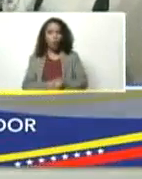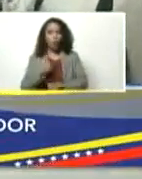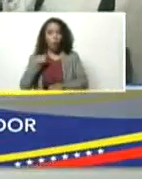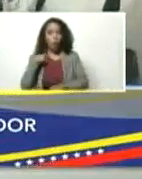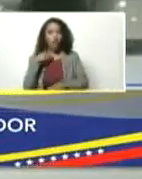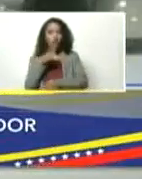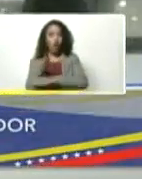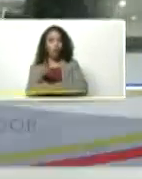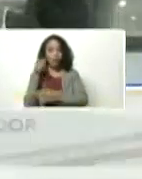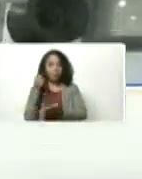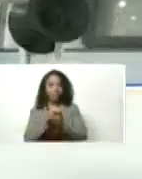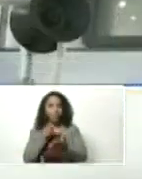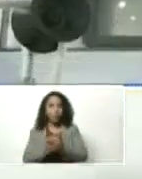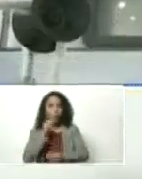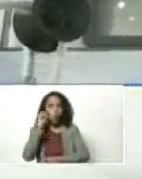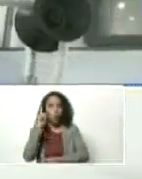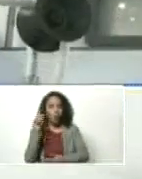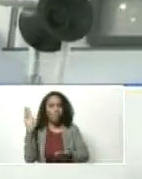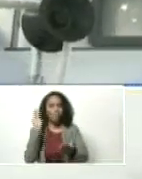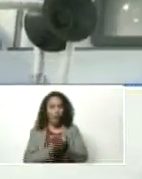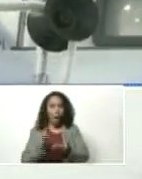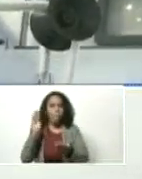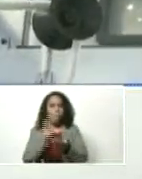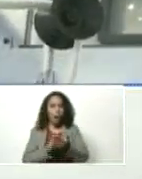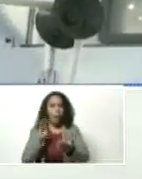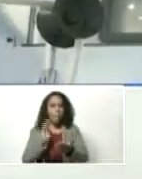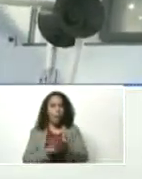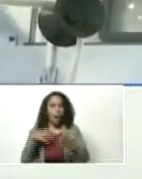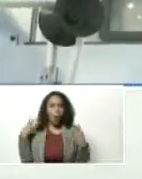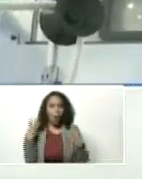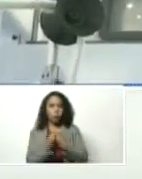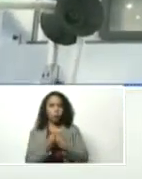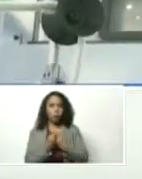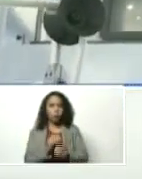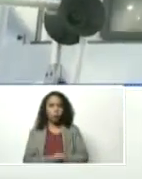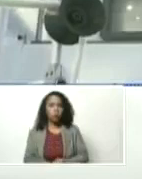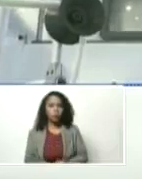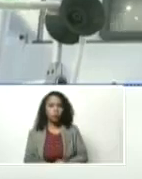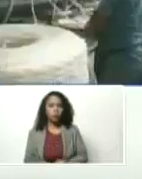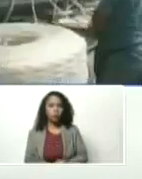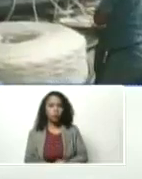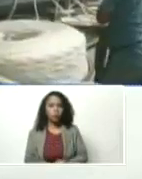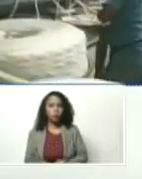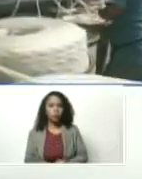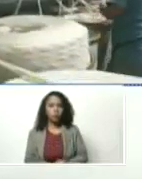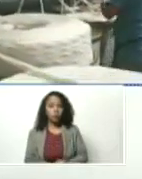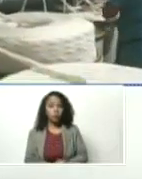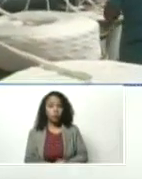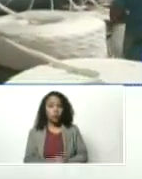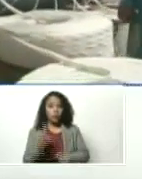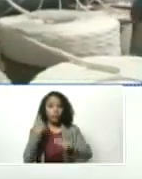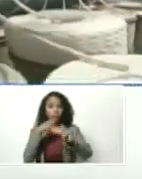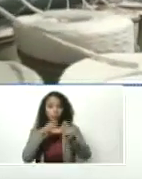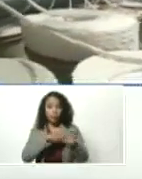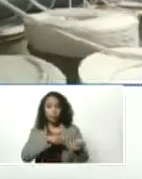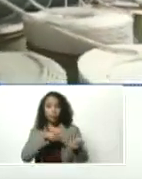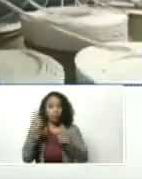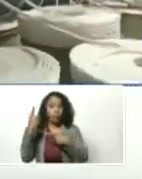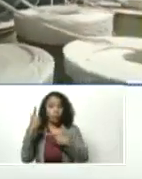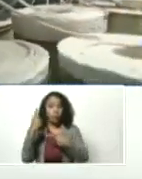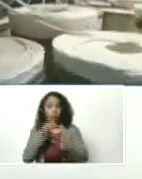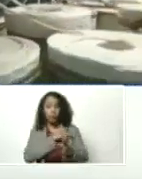insistir una y un millón de veces, compañera Delcy. La vocación exportadora. La